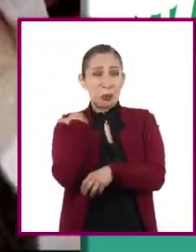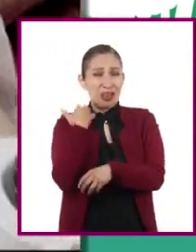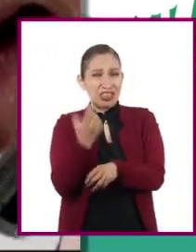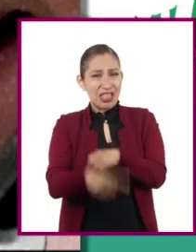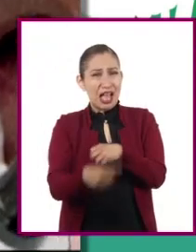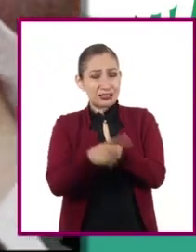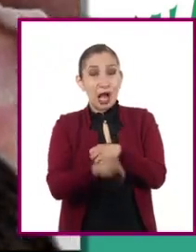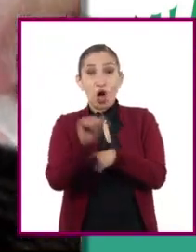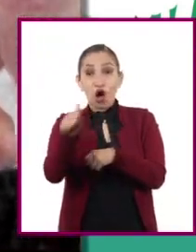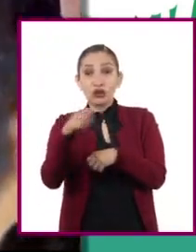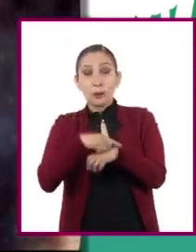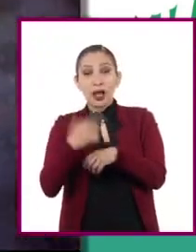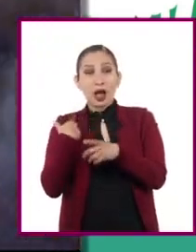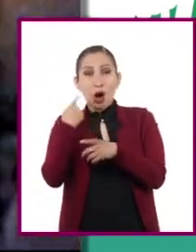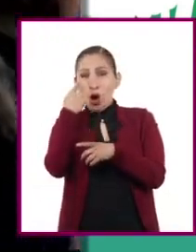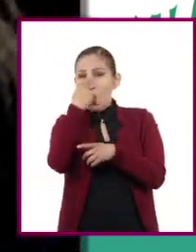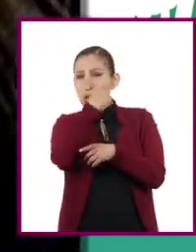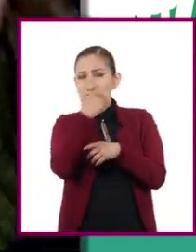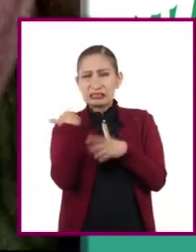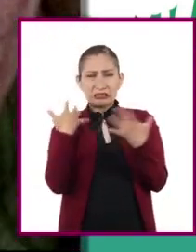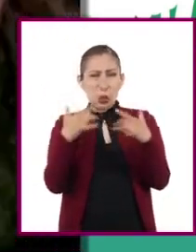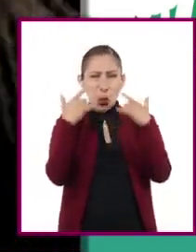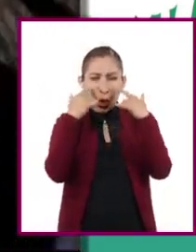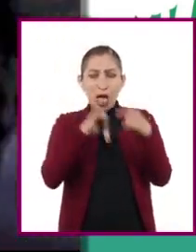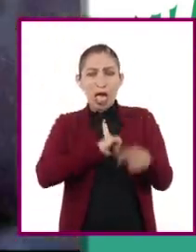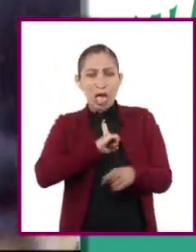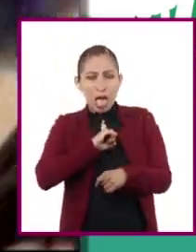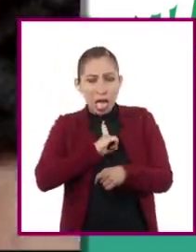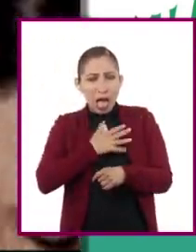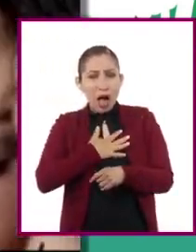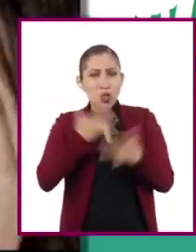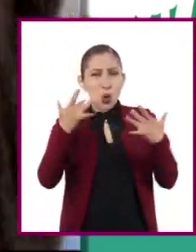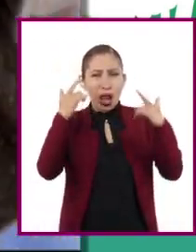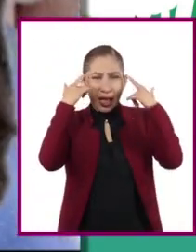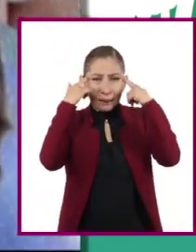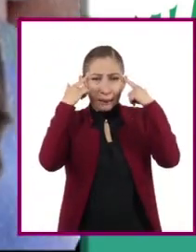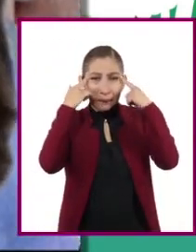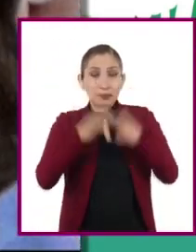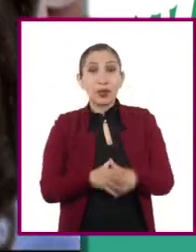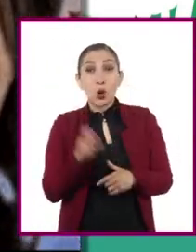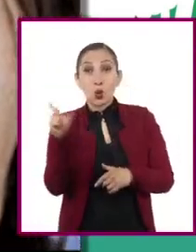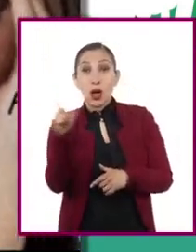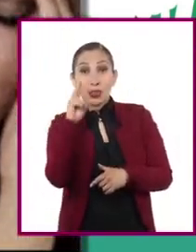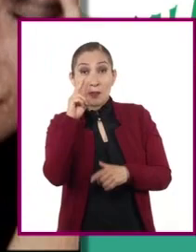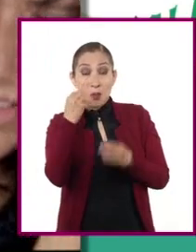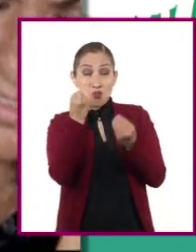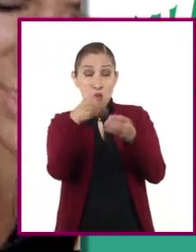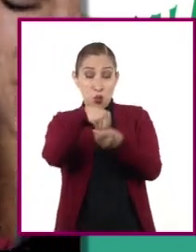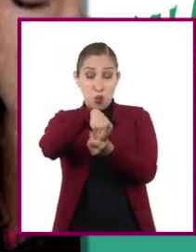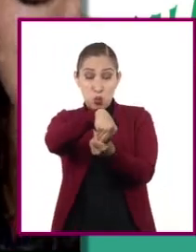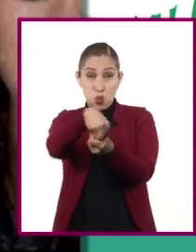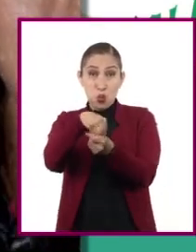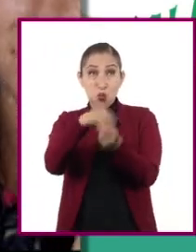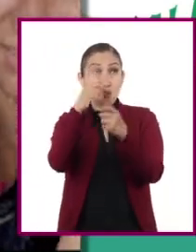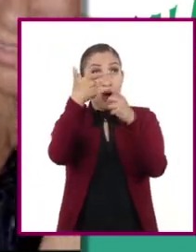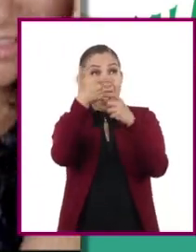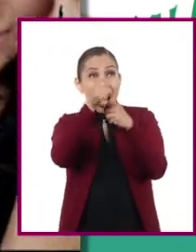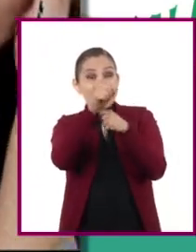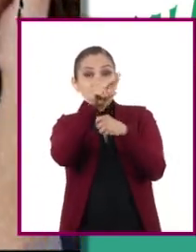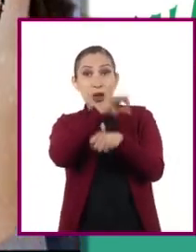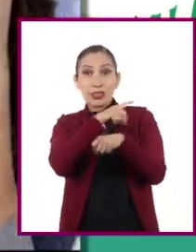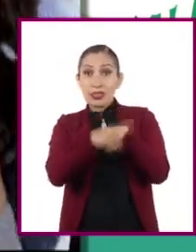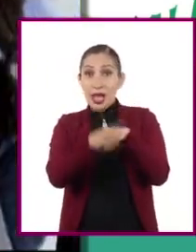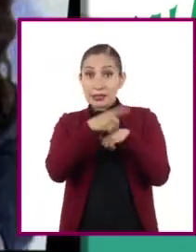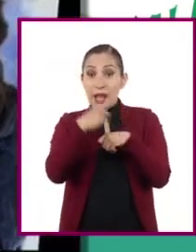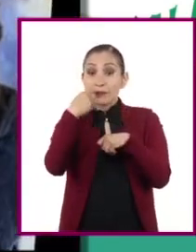otros efectos son irritación de los ojos, tos y dolor de cabeza. Cuando las concentraciones son muy elevadas, puede